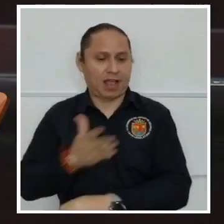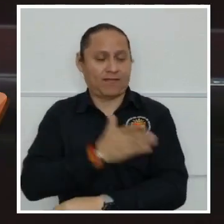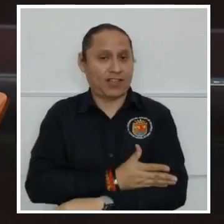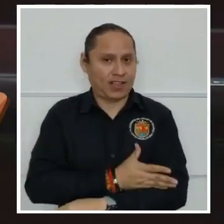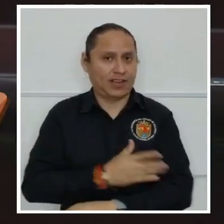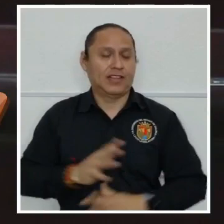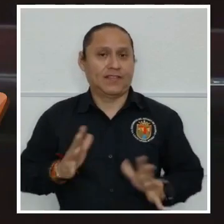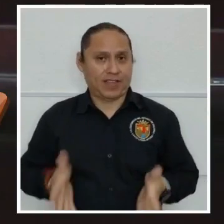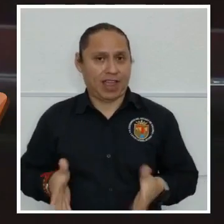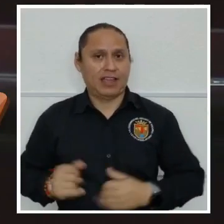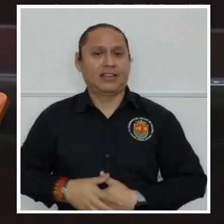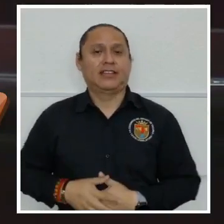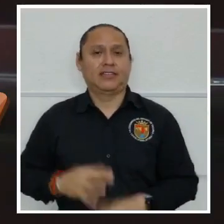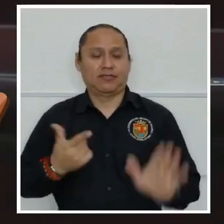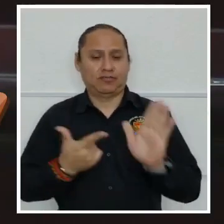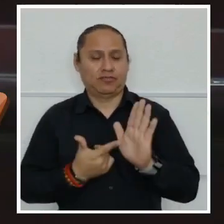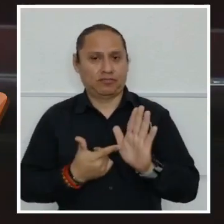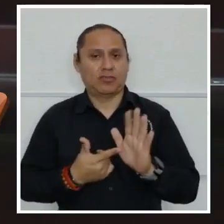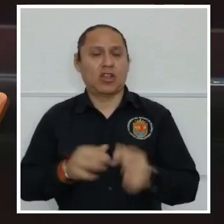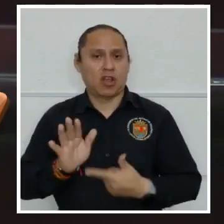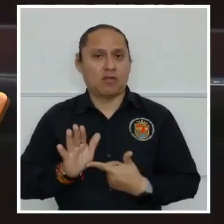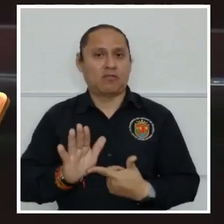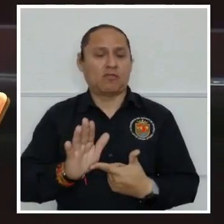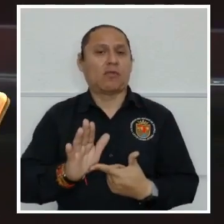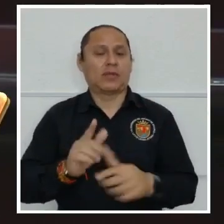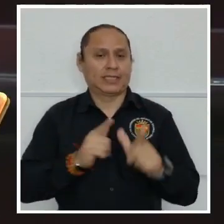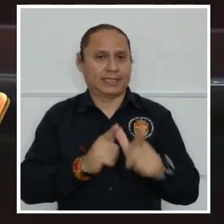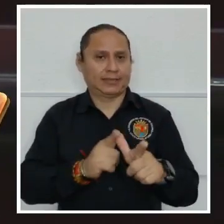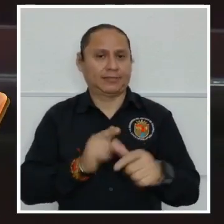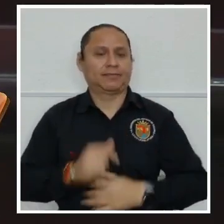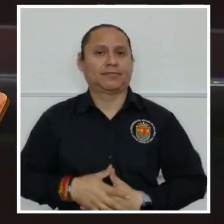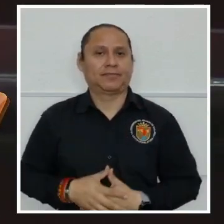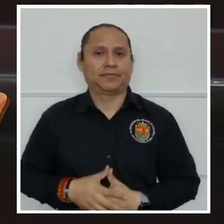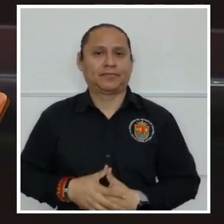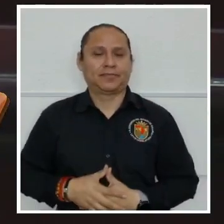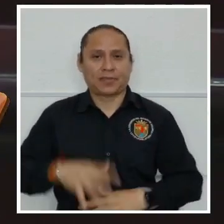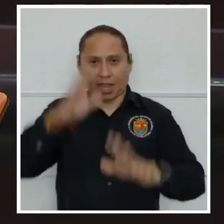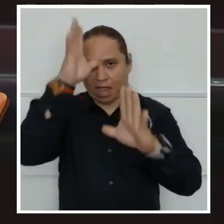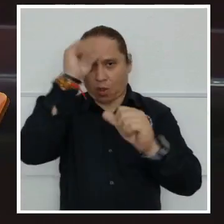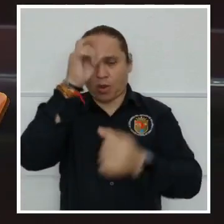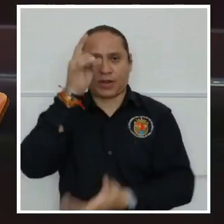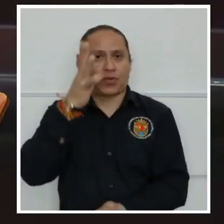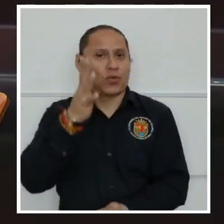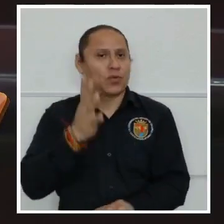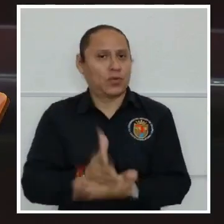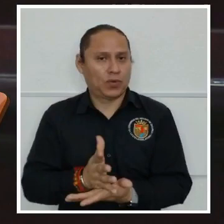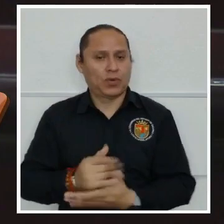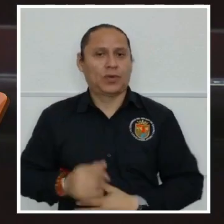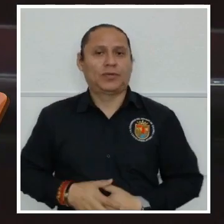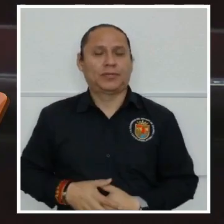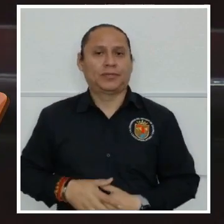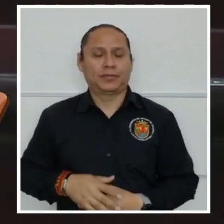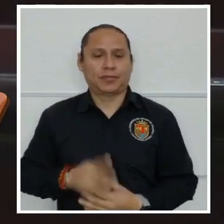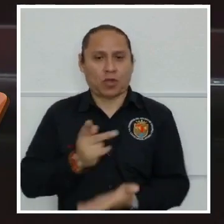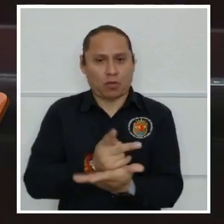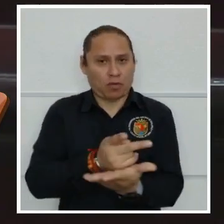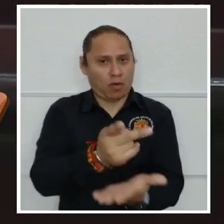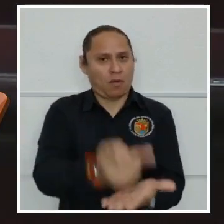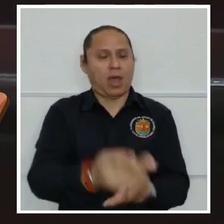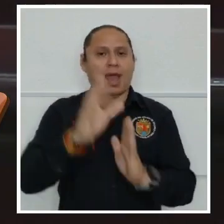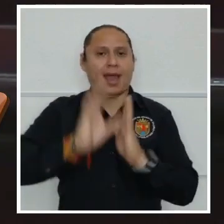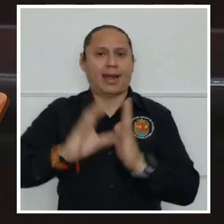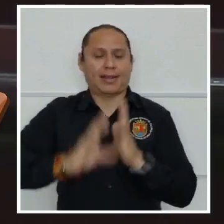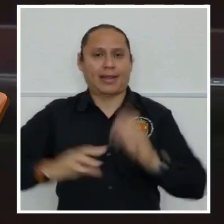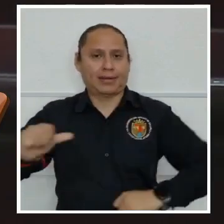anteriores consideraciones y fundamentos, proponemos lo siguiente. Acuerdo único. Se propone el calendario